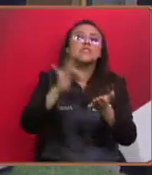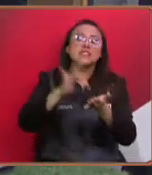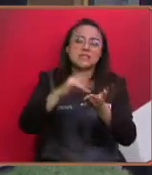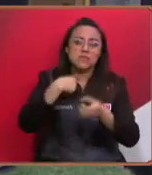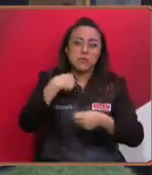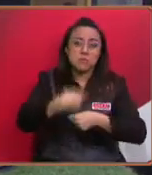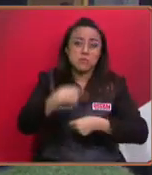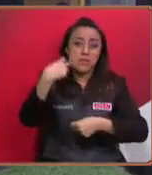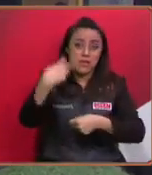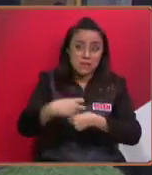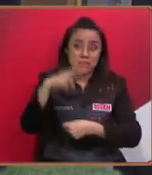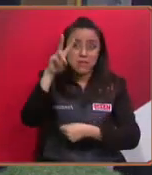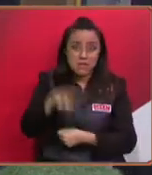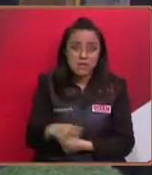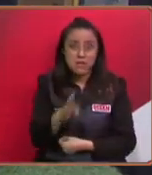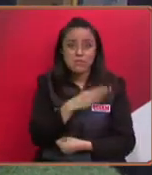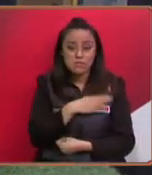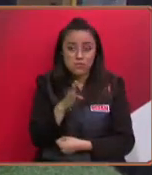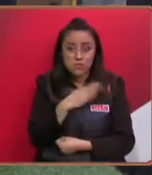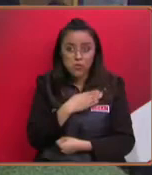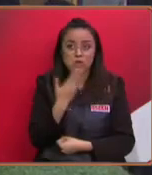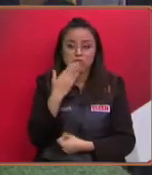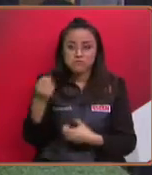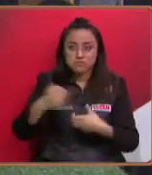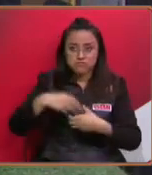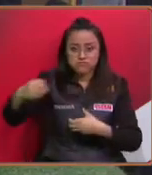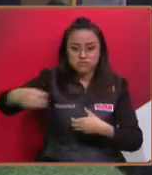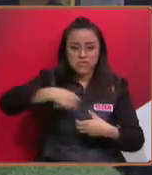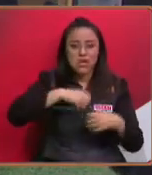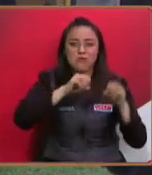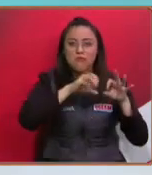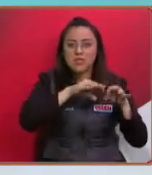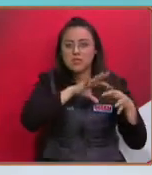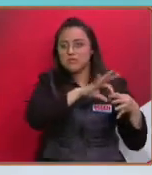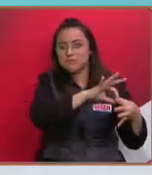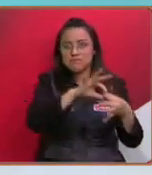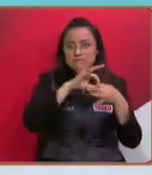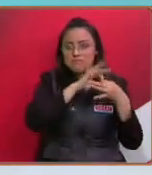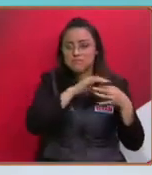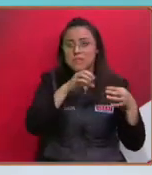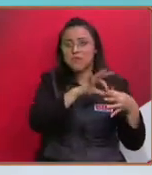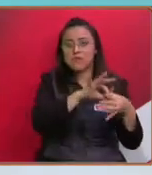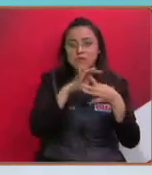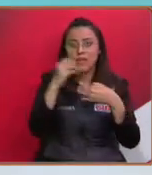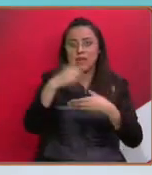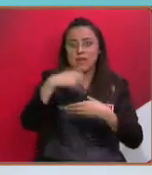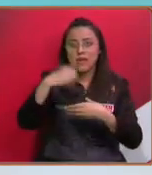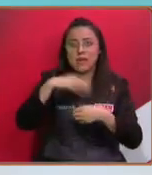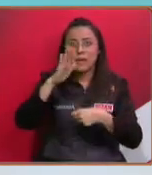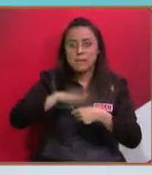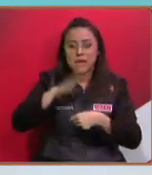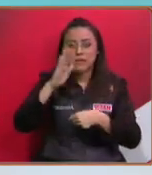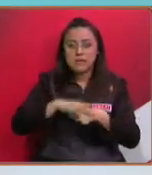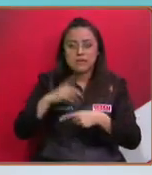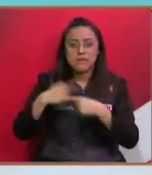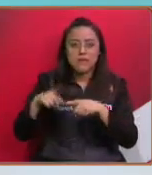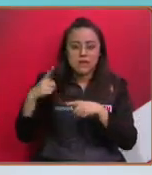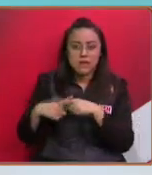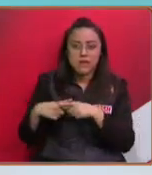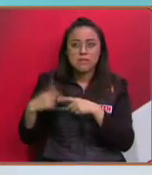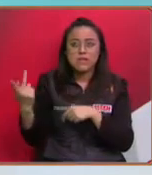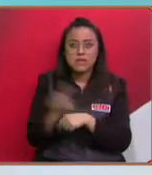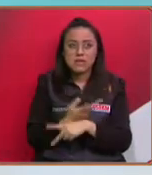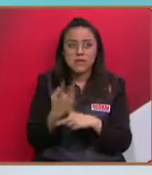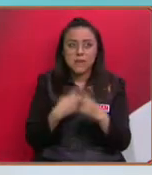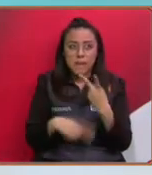por invitarnos. De verdad que estuvo padrísimo la colecta en la oficina. Todos se sumaron. Nos queremos regalar muchas sonrisas y pues Renault se tenía que